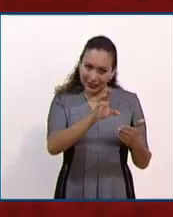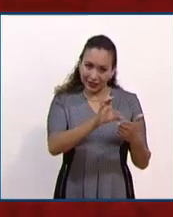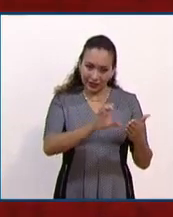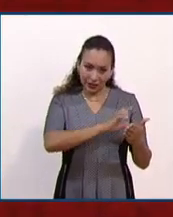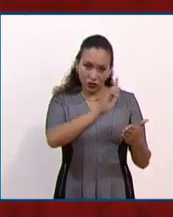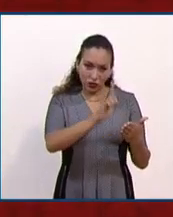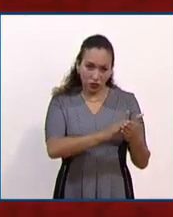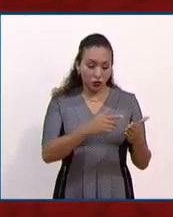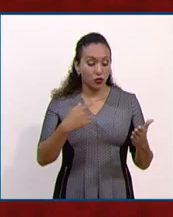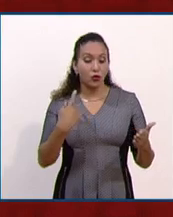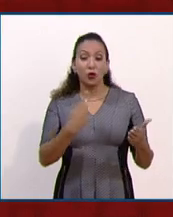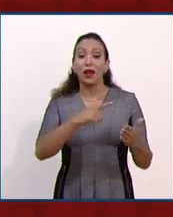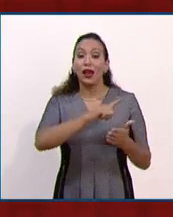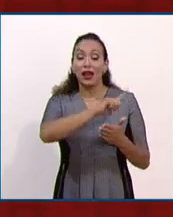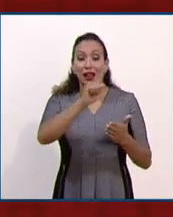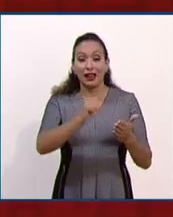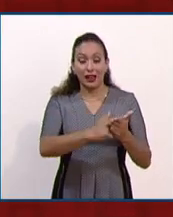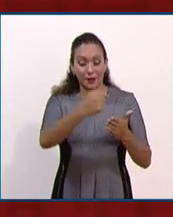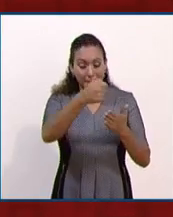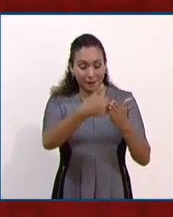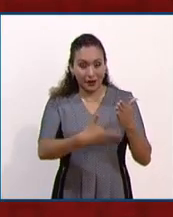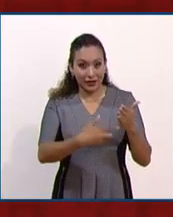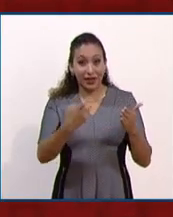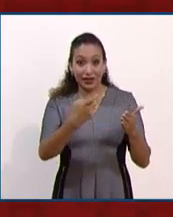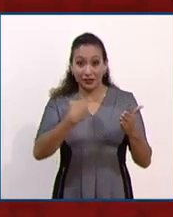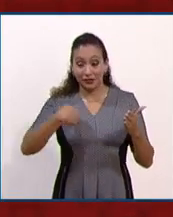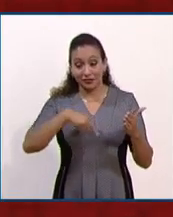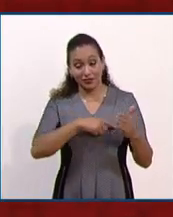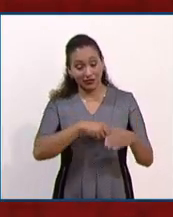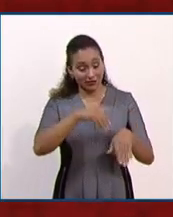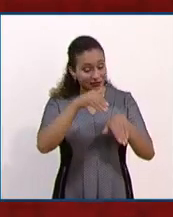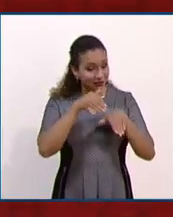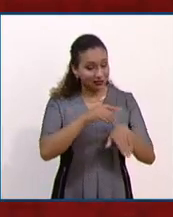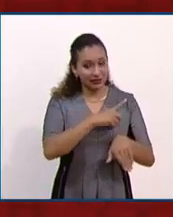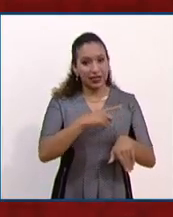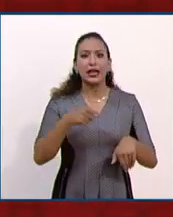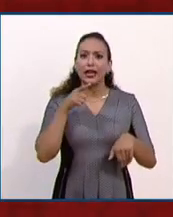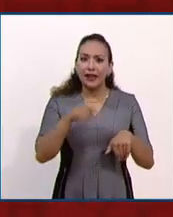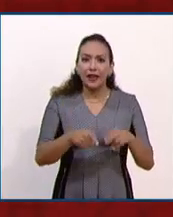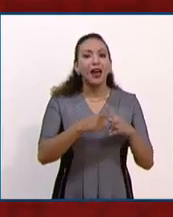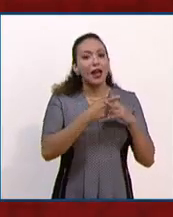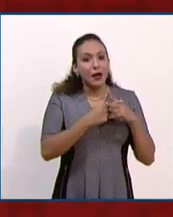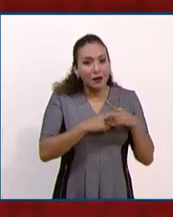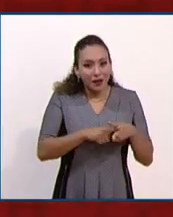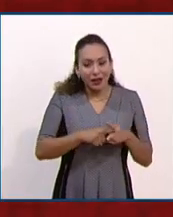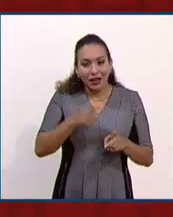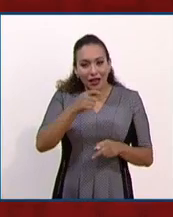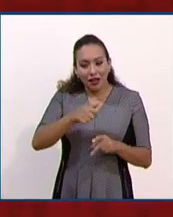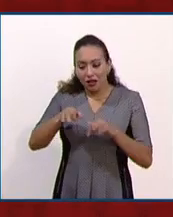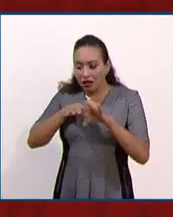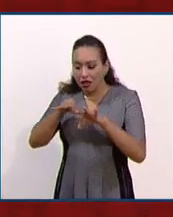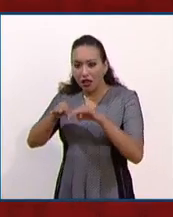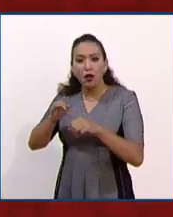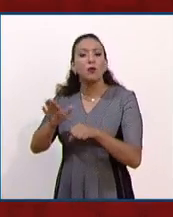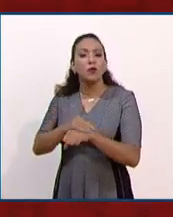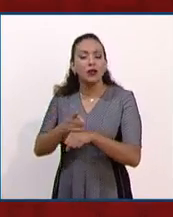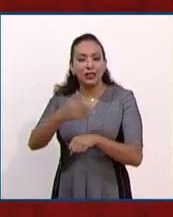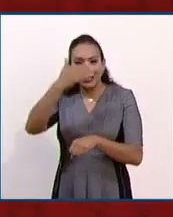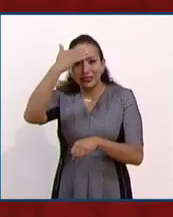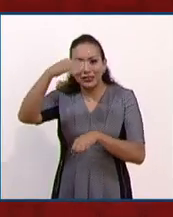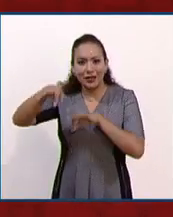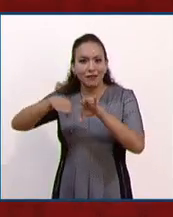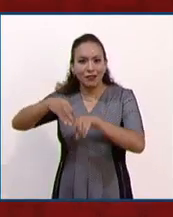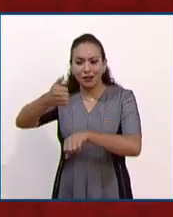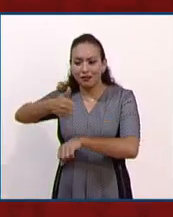la Constitución y a las leyes que de ella emanen. Y a partir de ahí, la autonomía, la legitimidad de nuestras